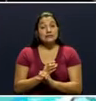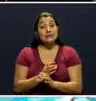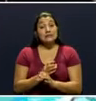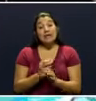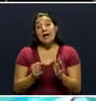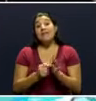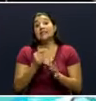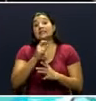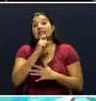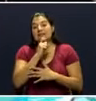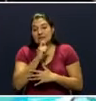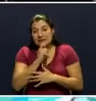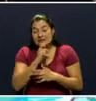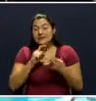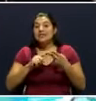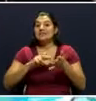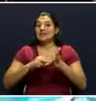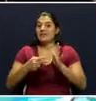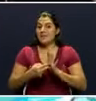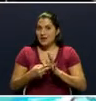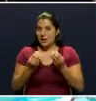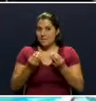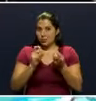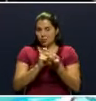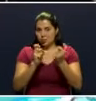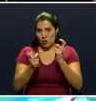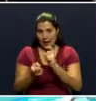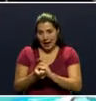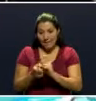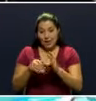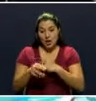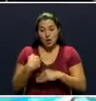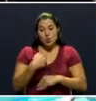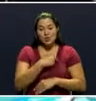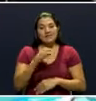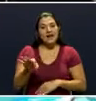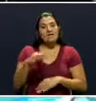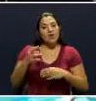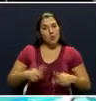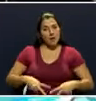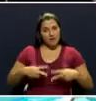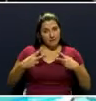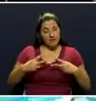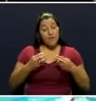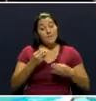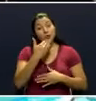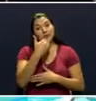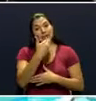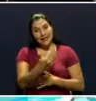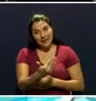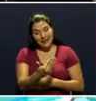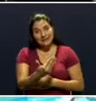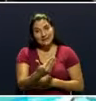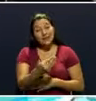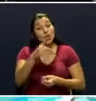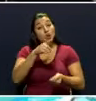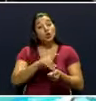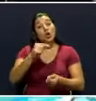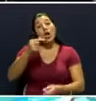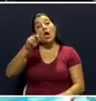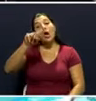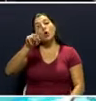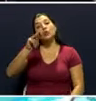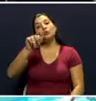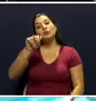cuesta, que significan un cambio en el estilo de vida de todos nosotros. Muchísimas gracias, doctora Guzmán, por